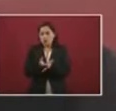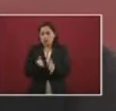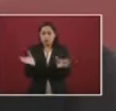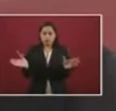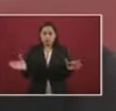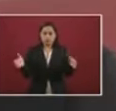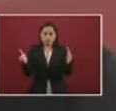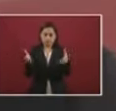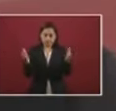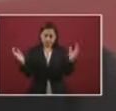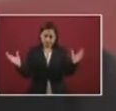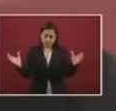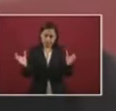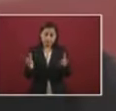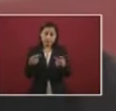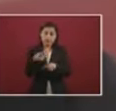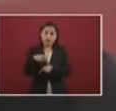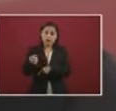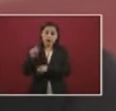fiscales.